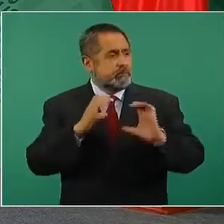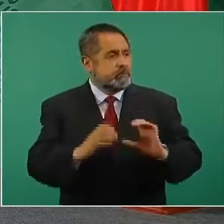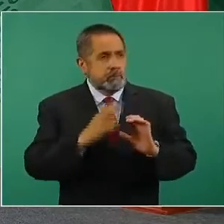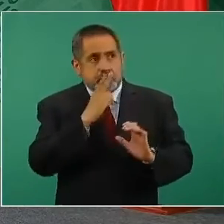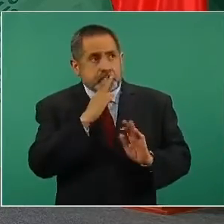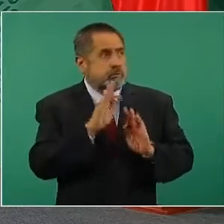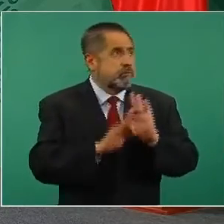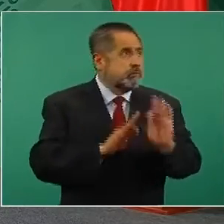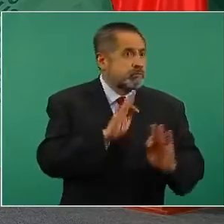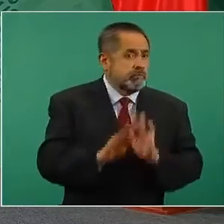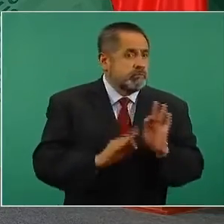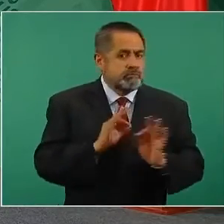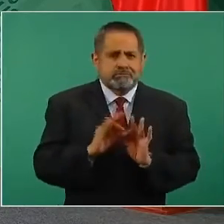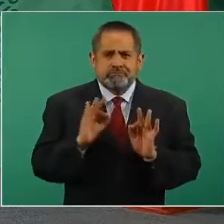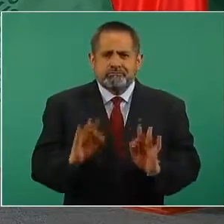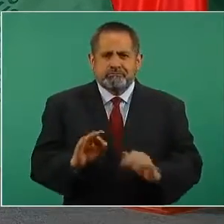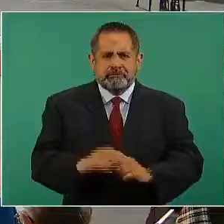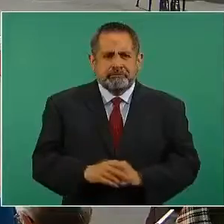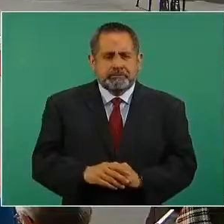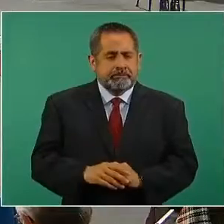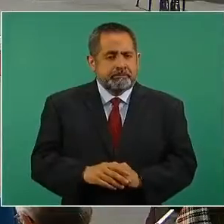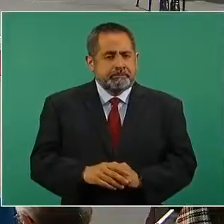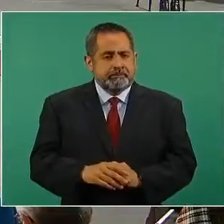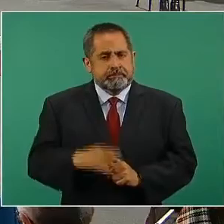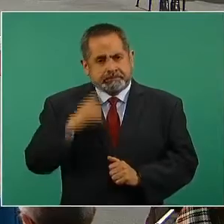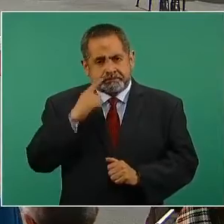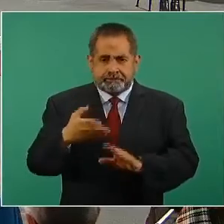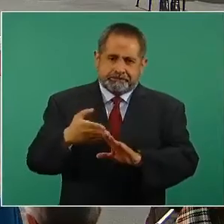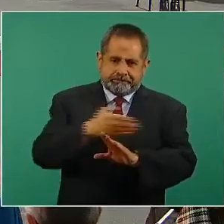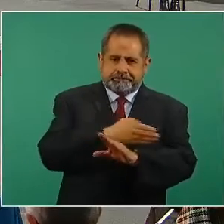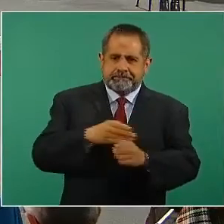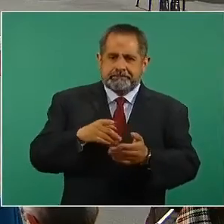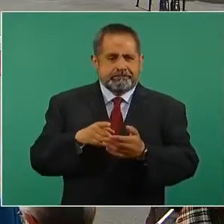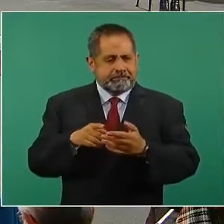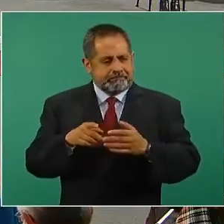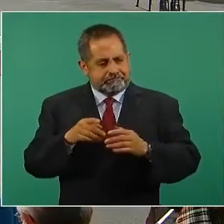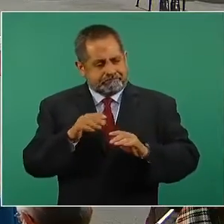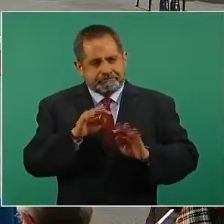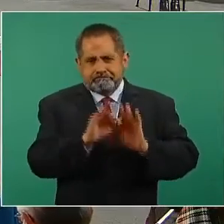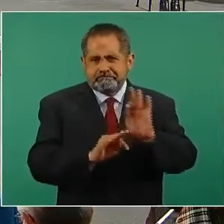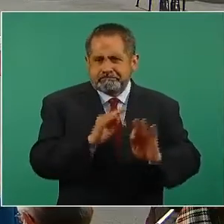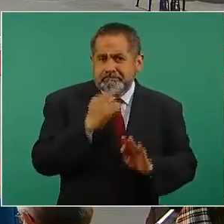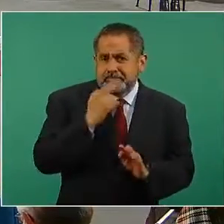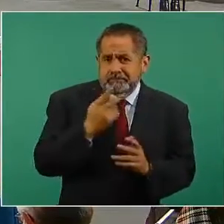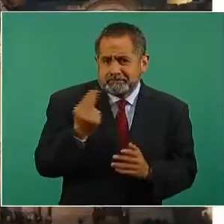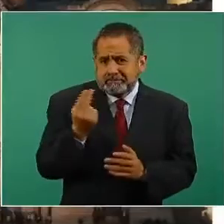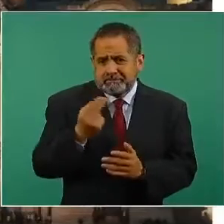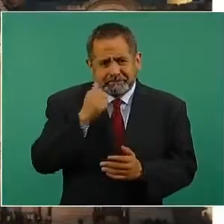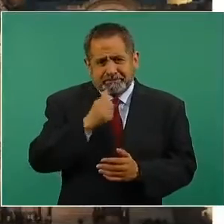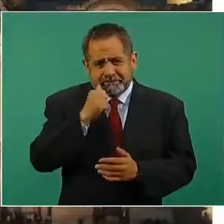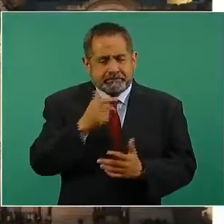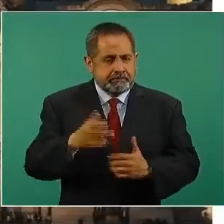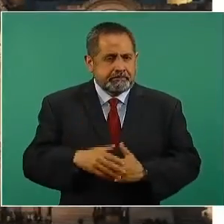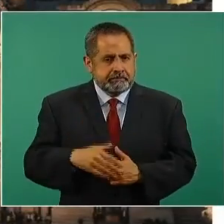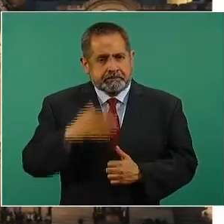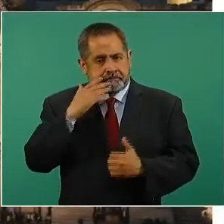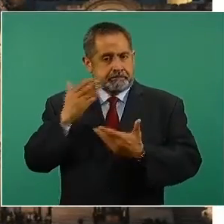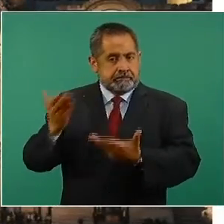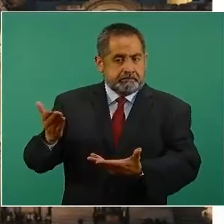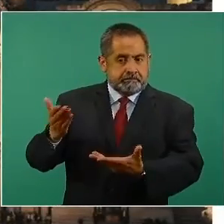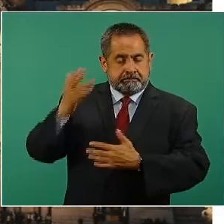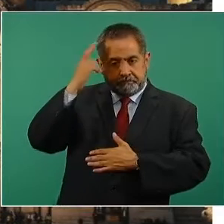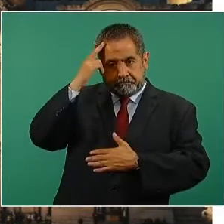y pasamos a la siguiente, justamente con labores preventivas. En este gran Palacio de